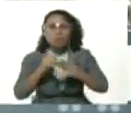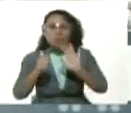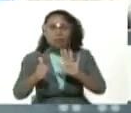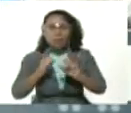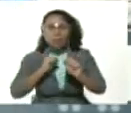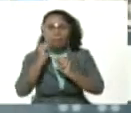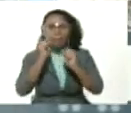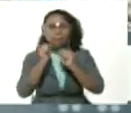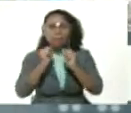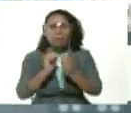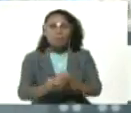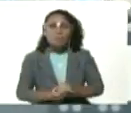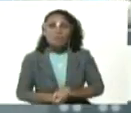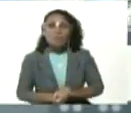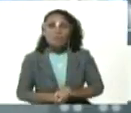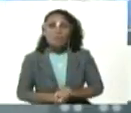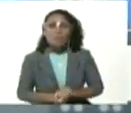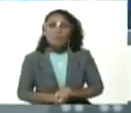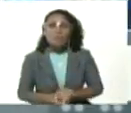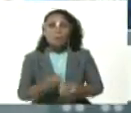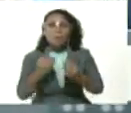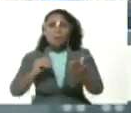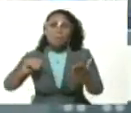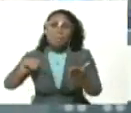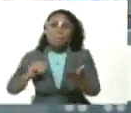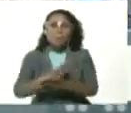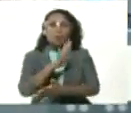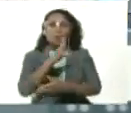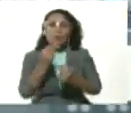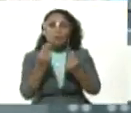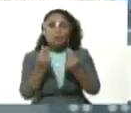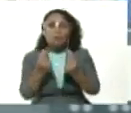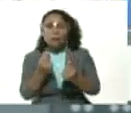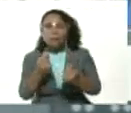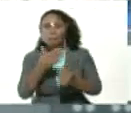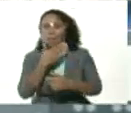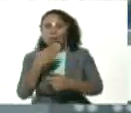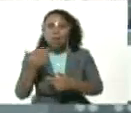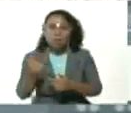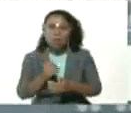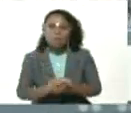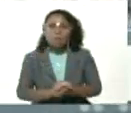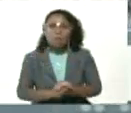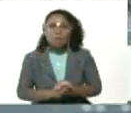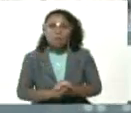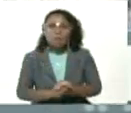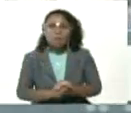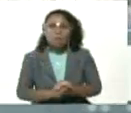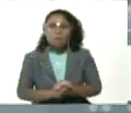motores, para impulsar la economía, para mejorarla,